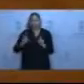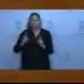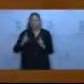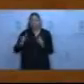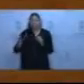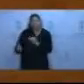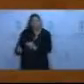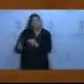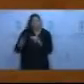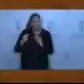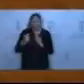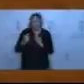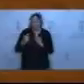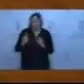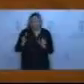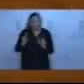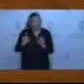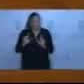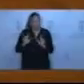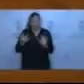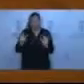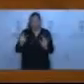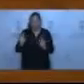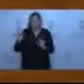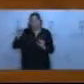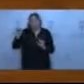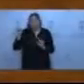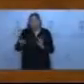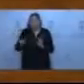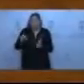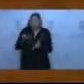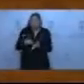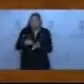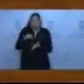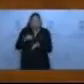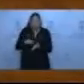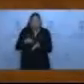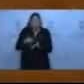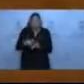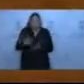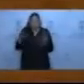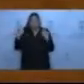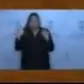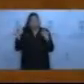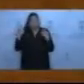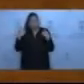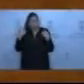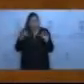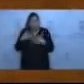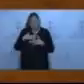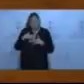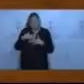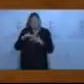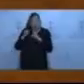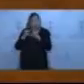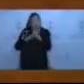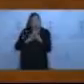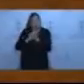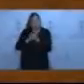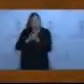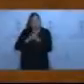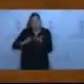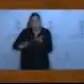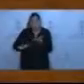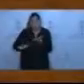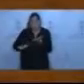discutir. Usted parece que defiende las alegaciones de los fiscalizados. Nosotros defendemos el informe, y se lo digo